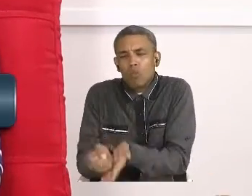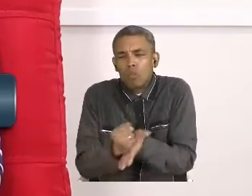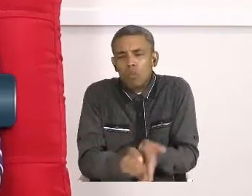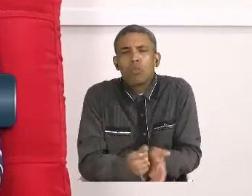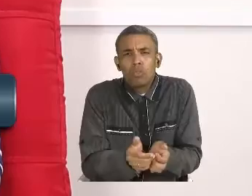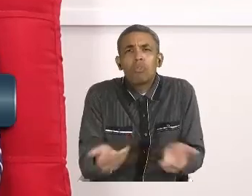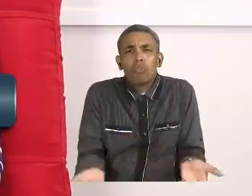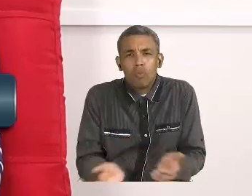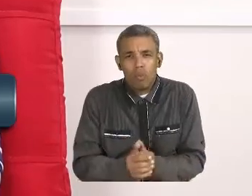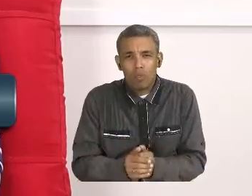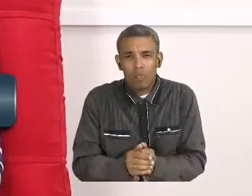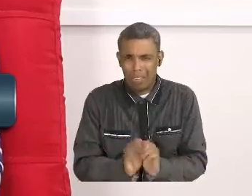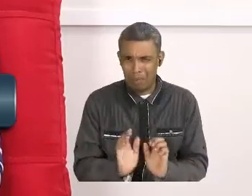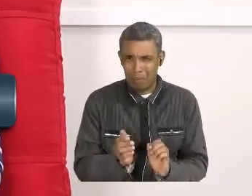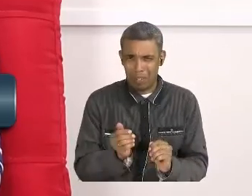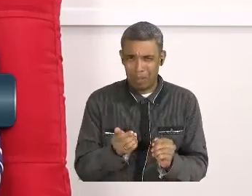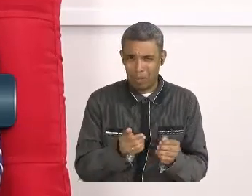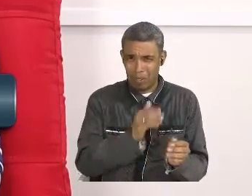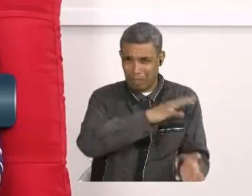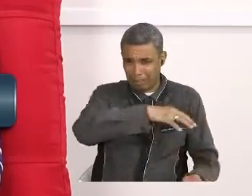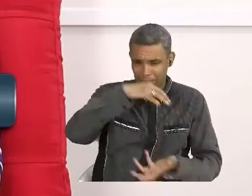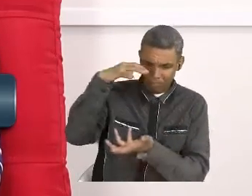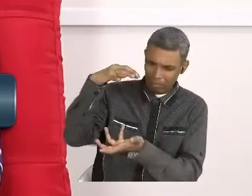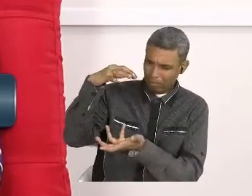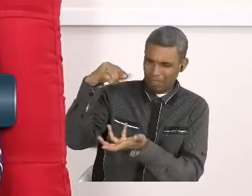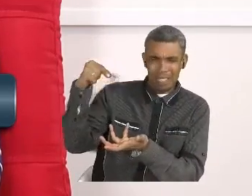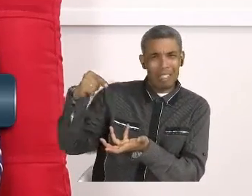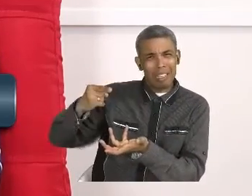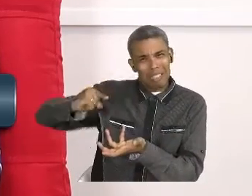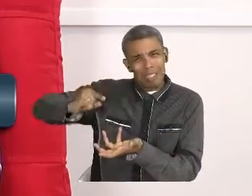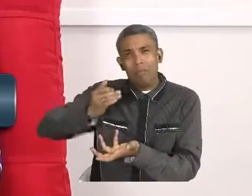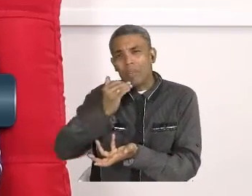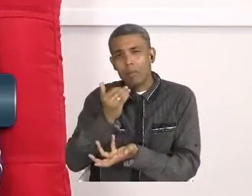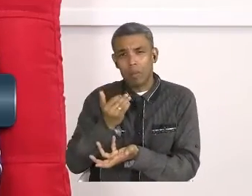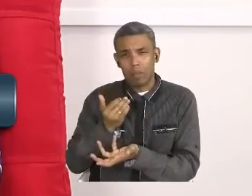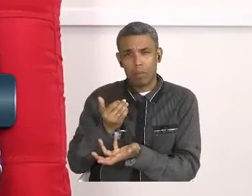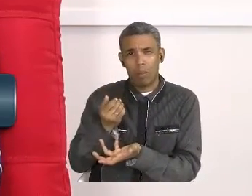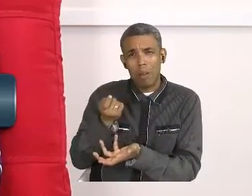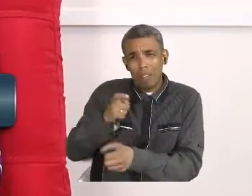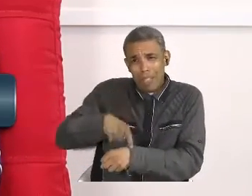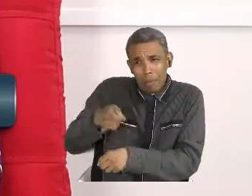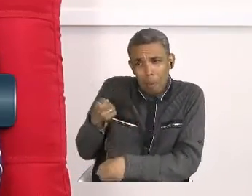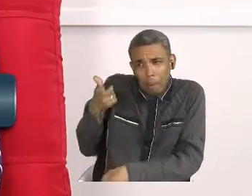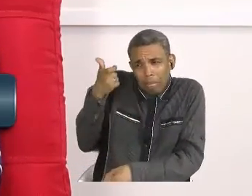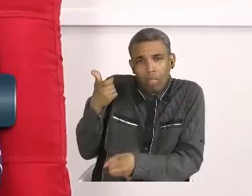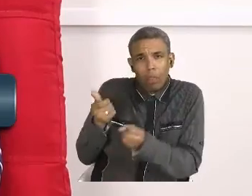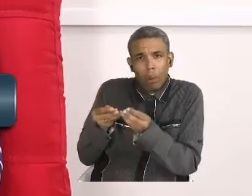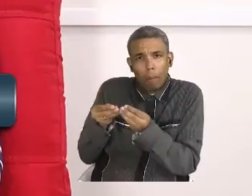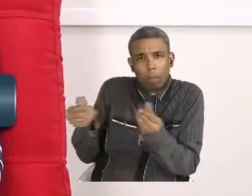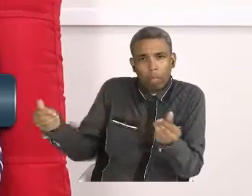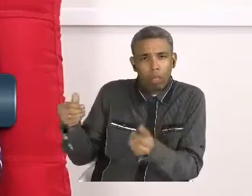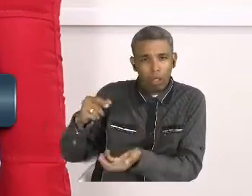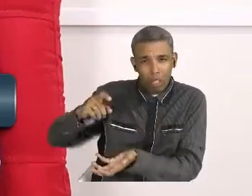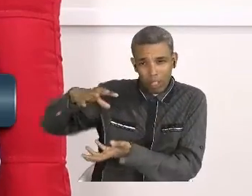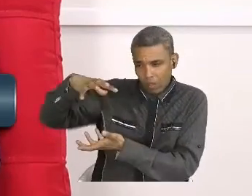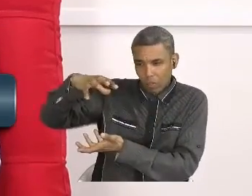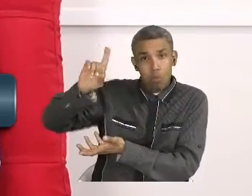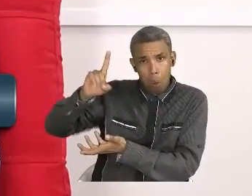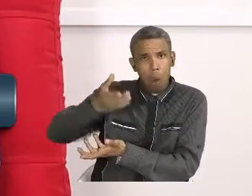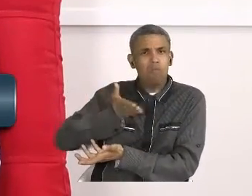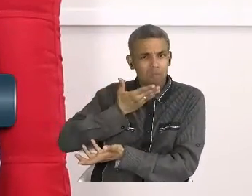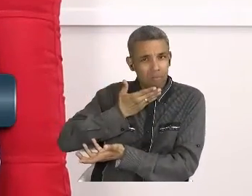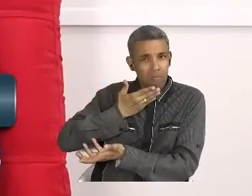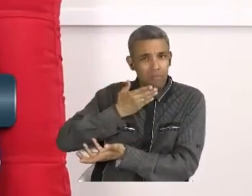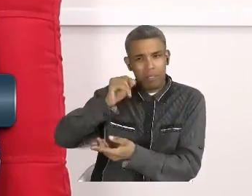no perecederos, digamos, no son útiles o no son necesarios de esta manera inmediata, ¿verdad? Pero ustedes